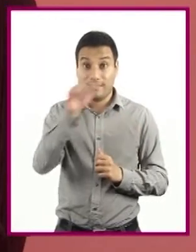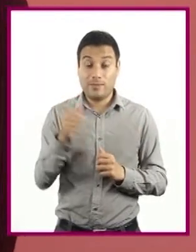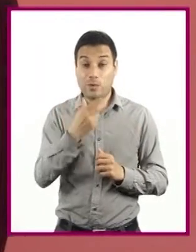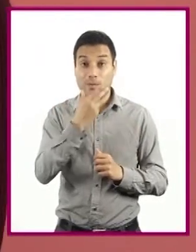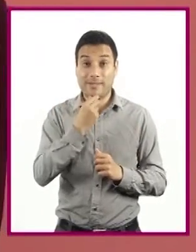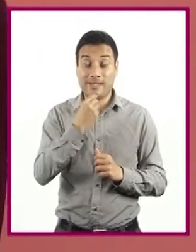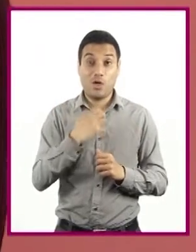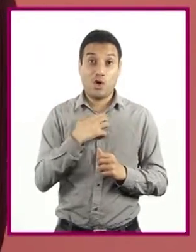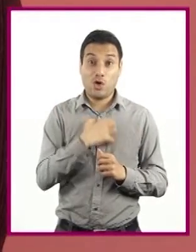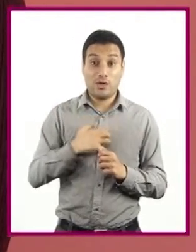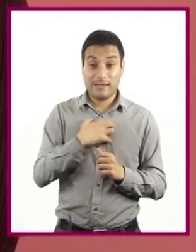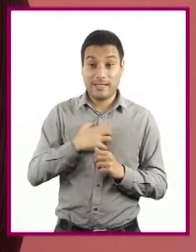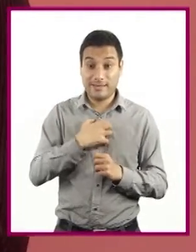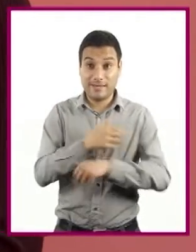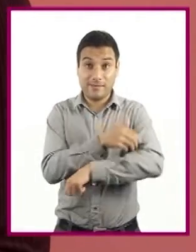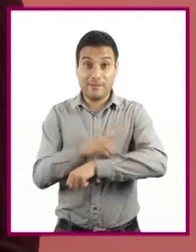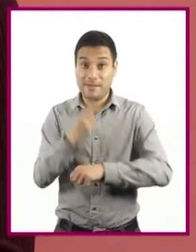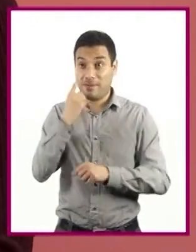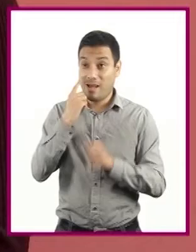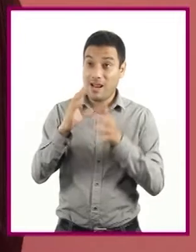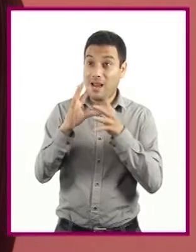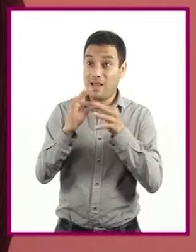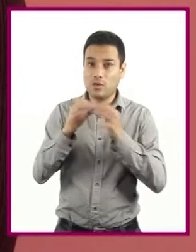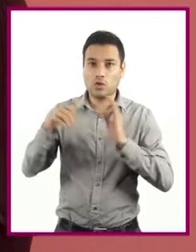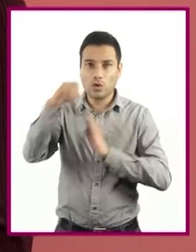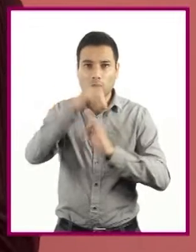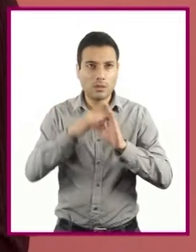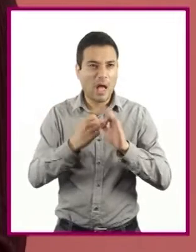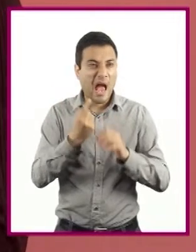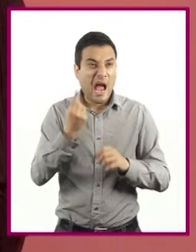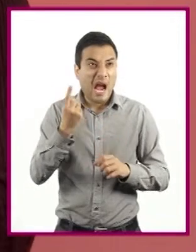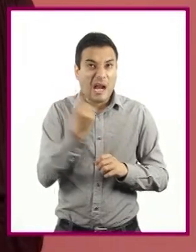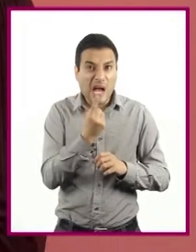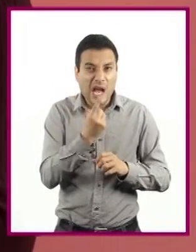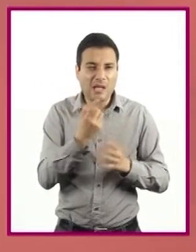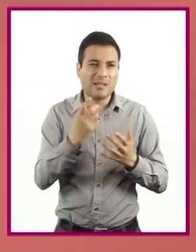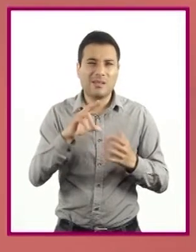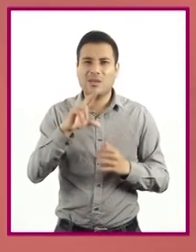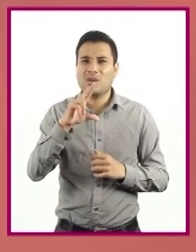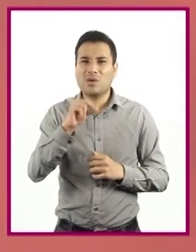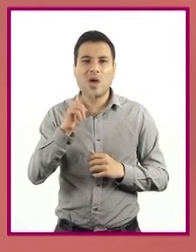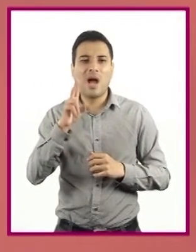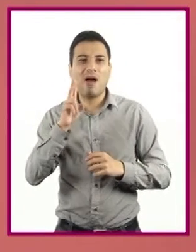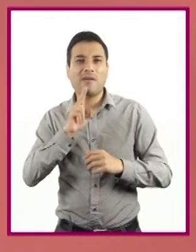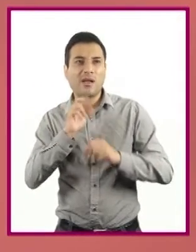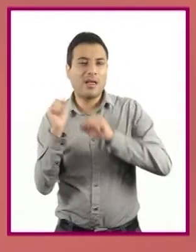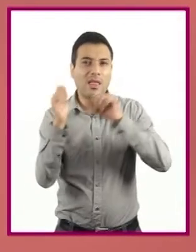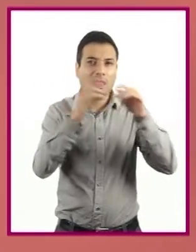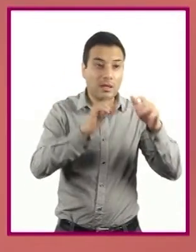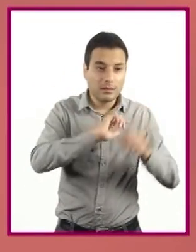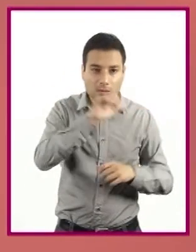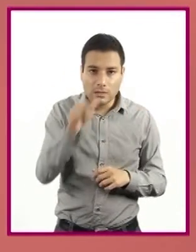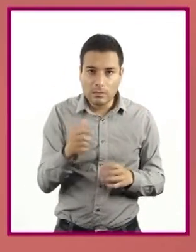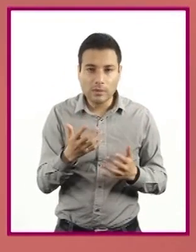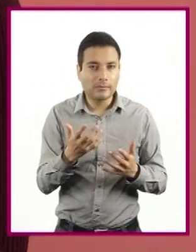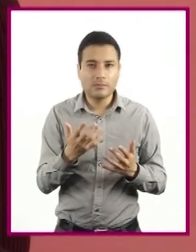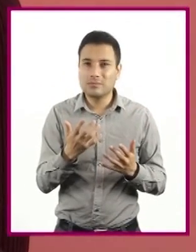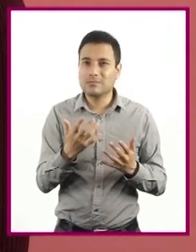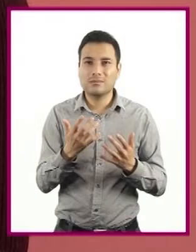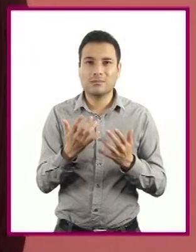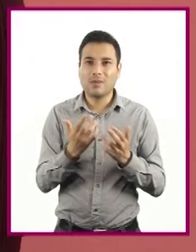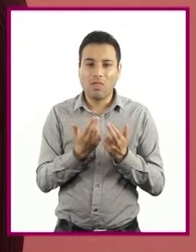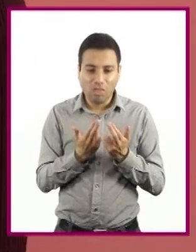con toda su familia. Todos quedaron aterrados y corrieron afuera donde encontraron todos los brotes en el campo ya